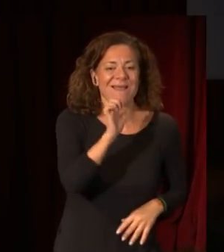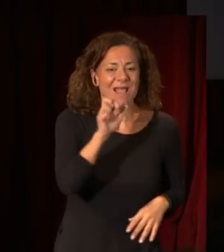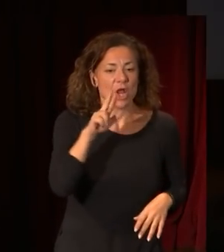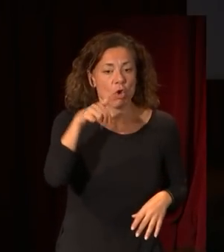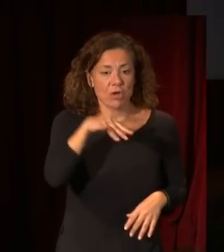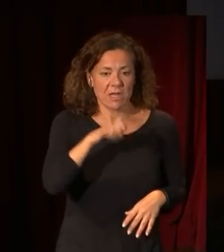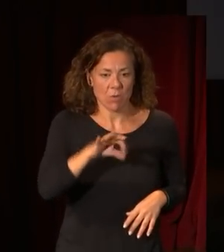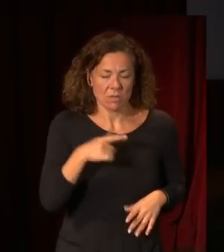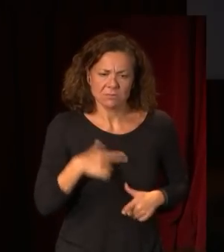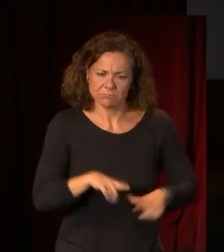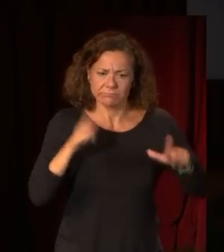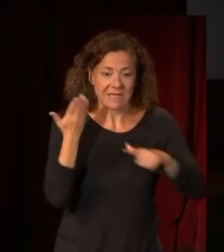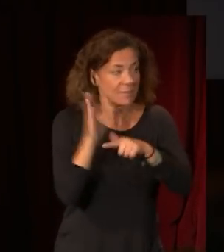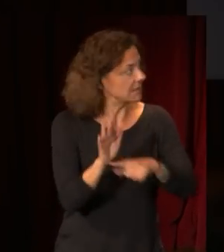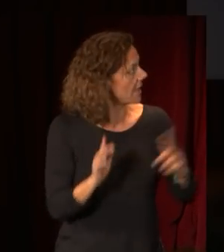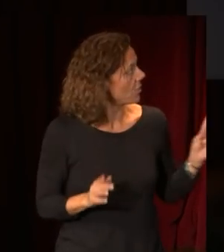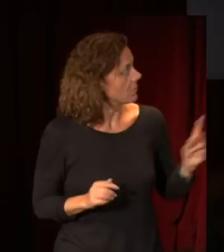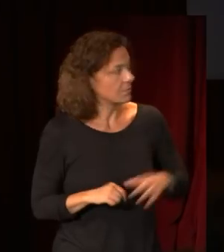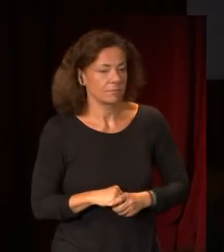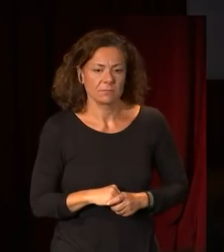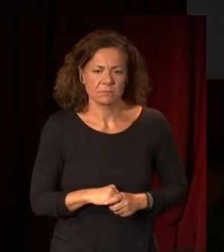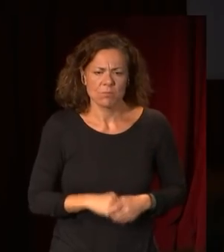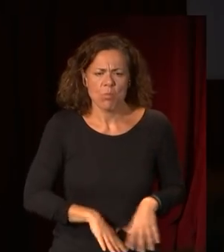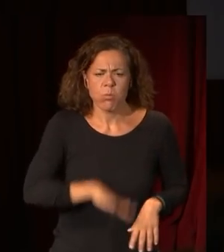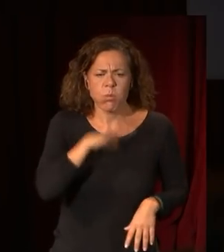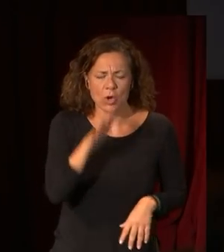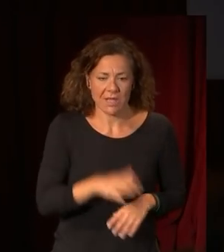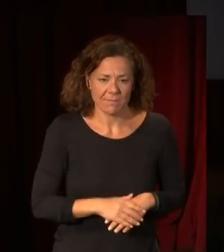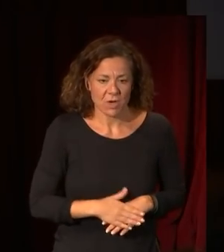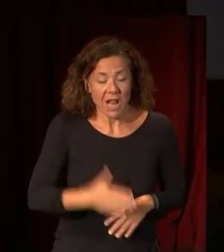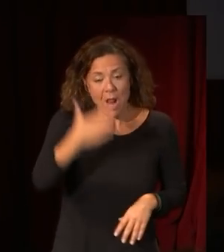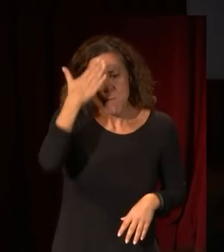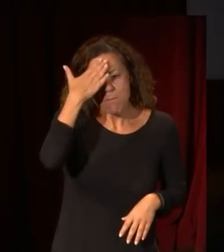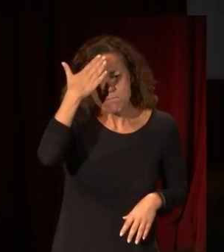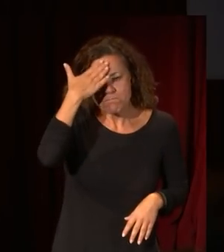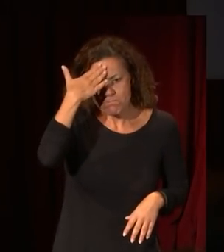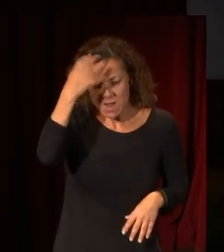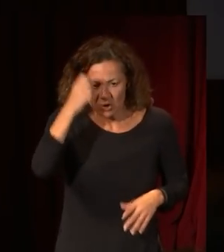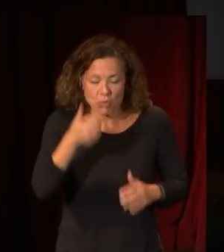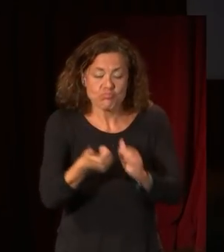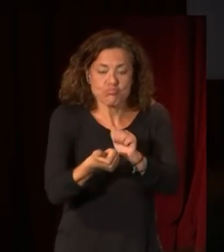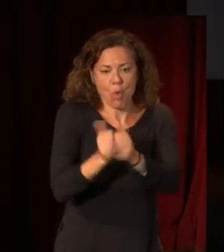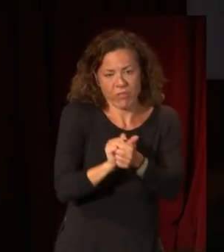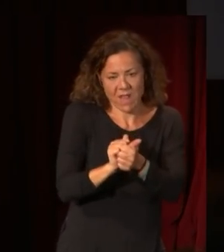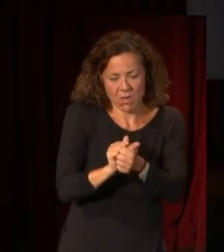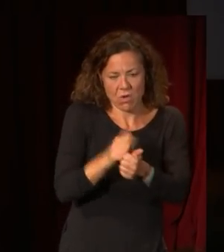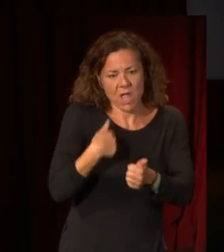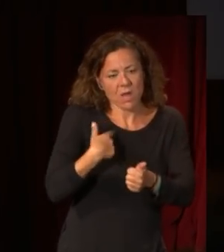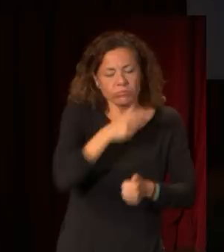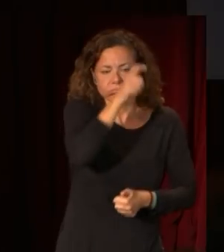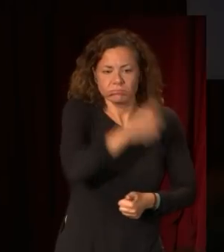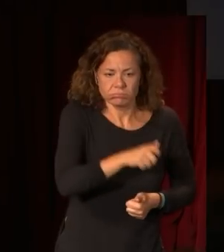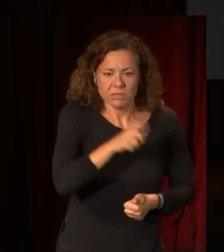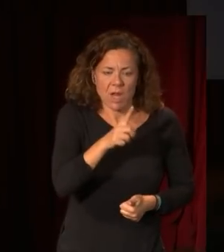aquí en san jerómino está representado por que era el patrón el modelo de lluís de splice de es pla era un humanista